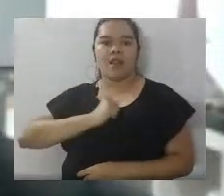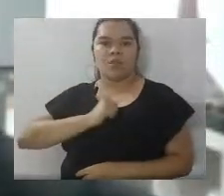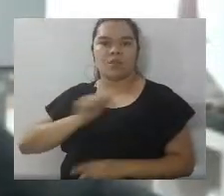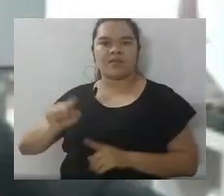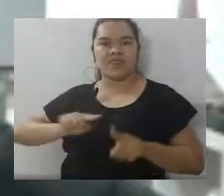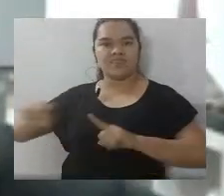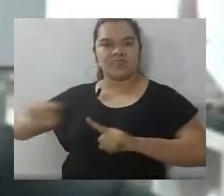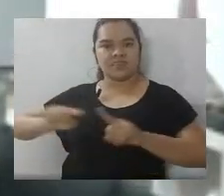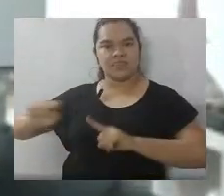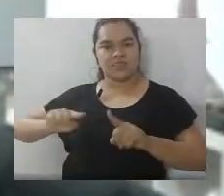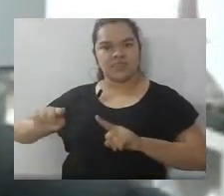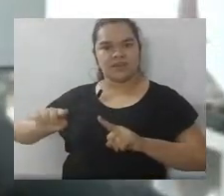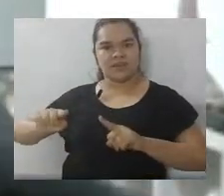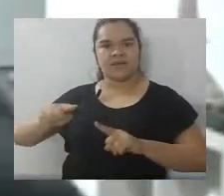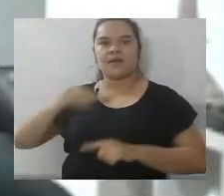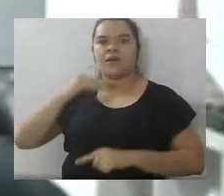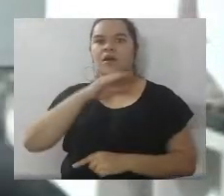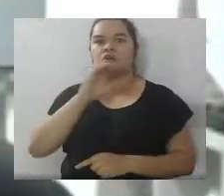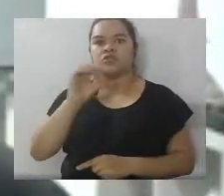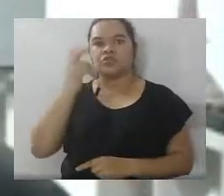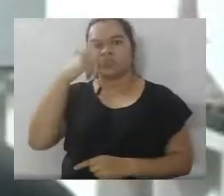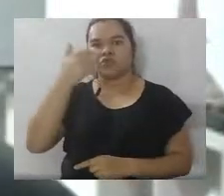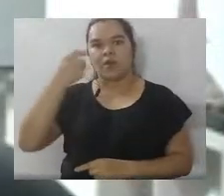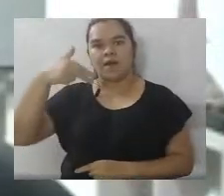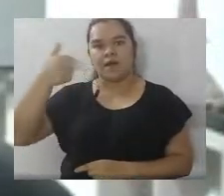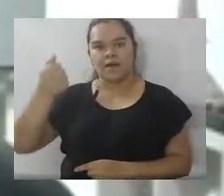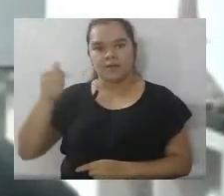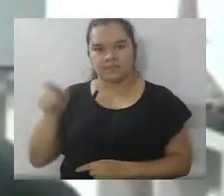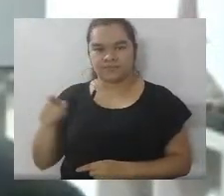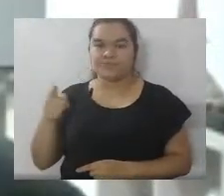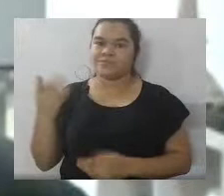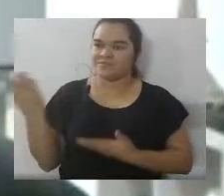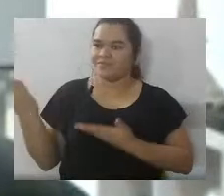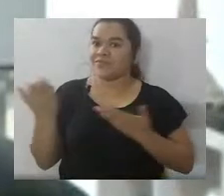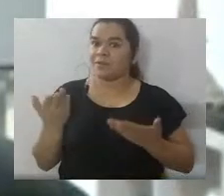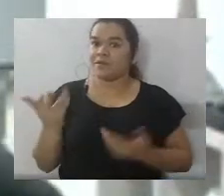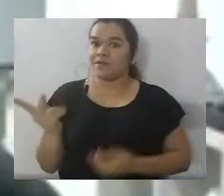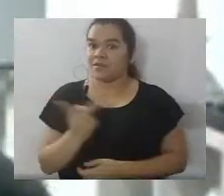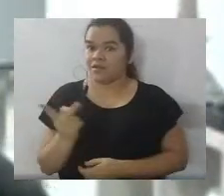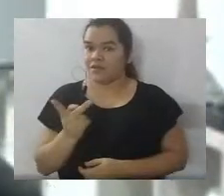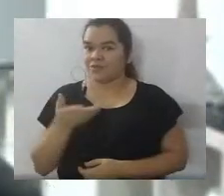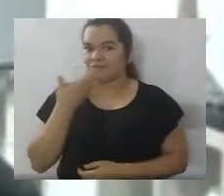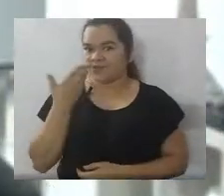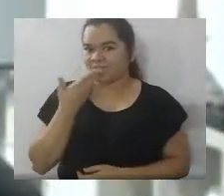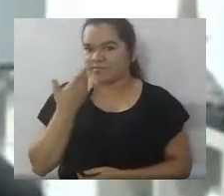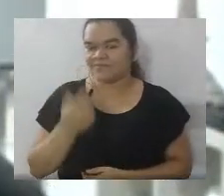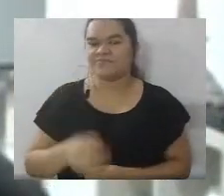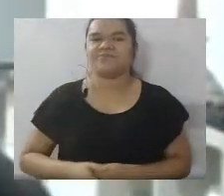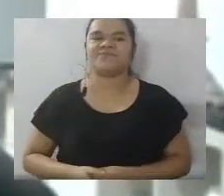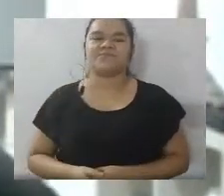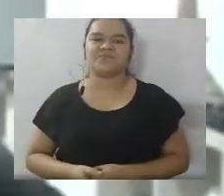Agrimensura, Joana Leiva, quienes ahora le damos la bienvenida y la palabra. Gracias.